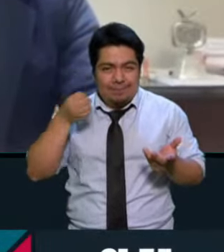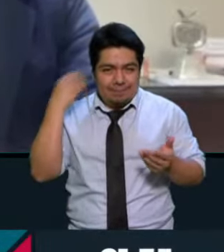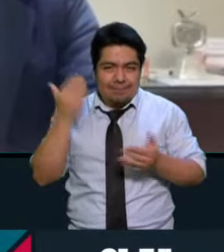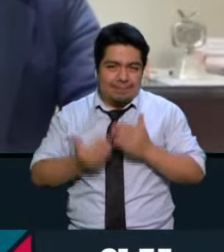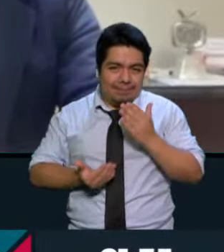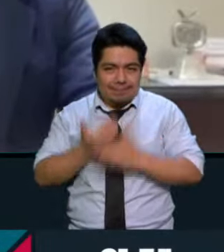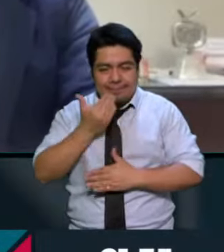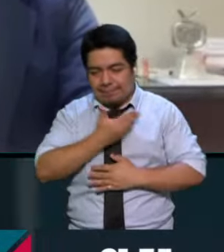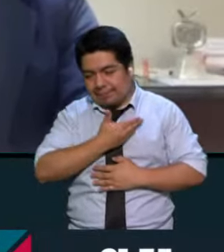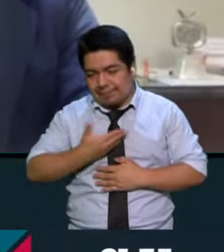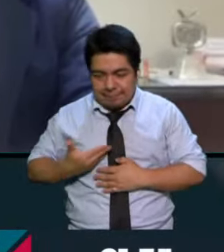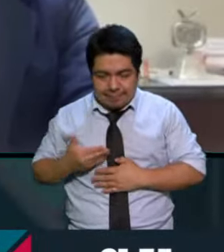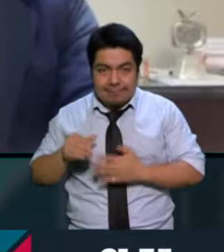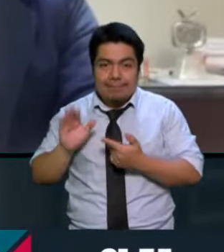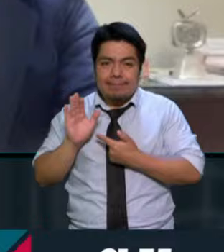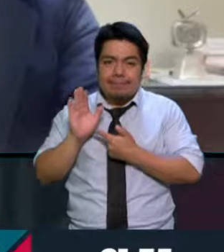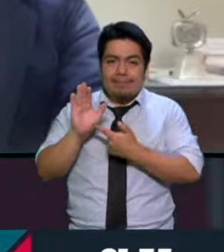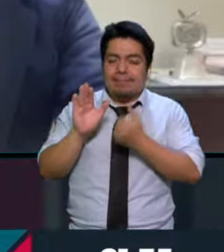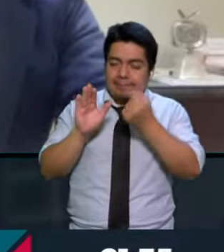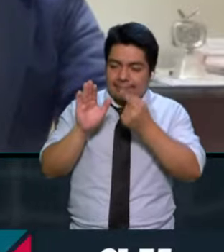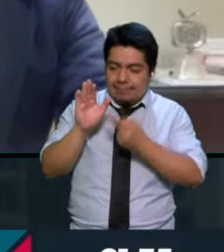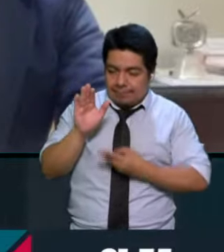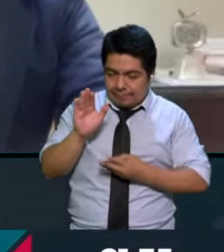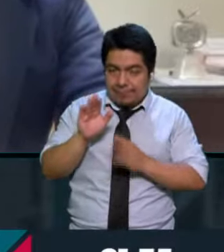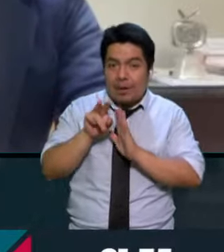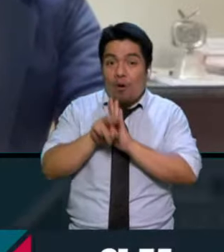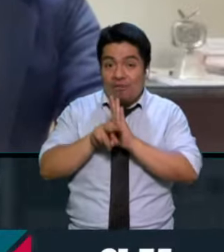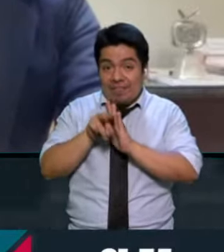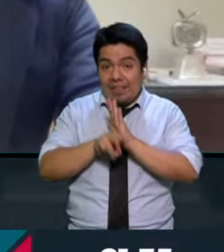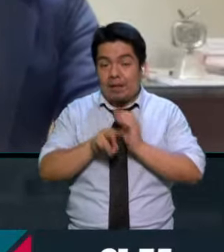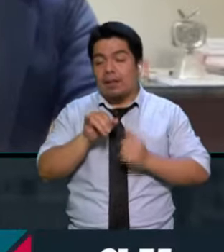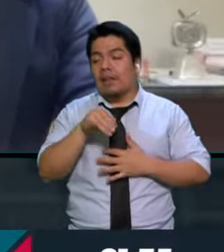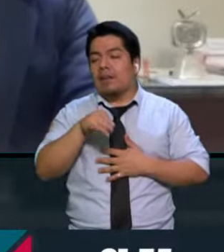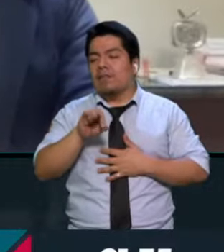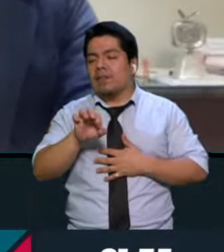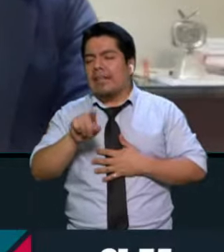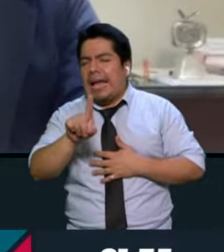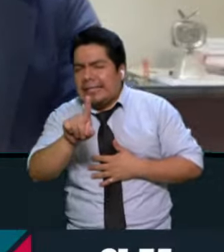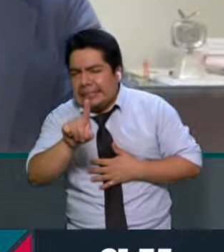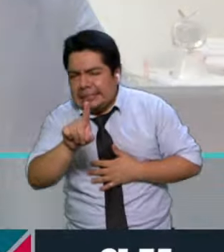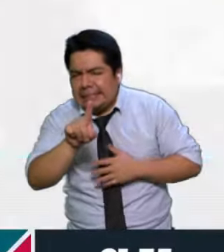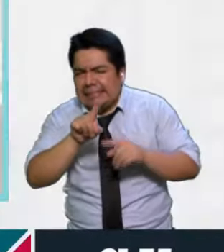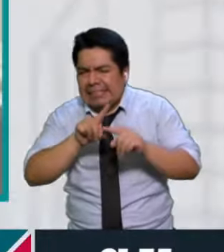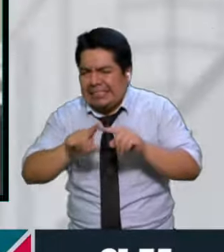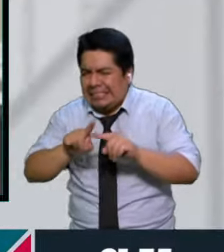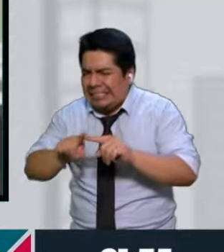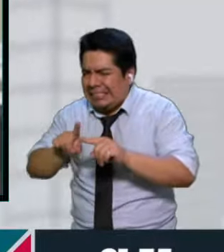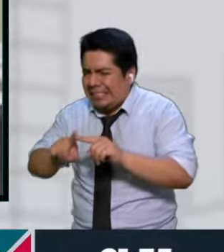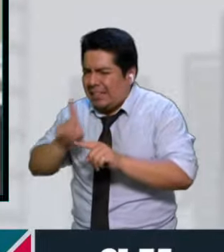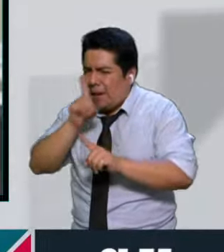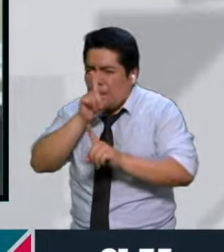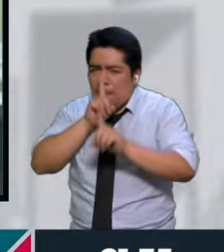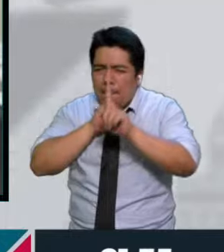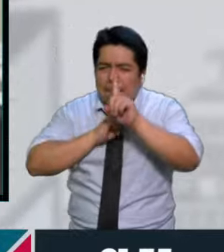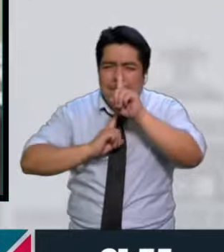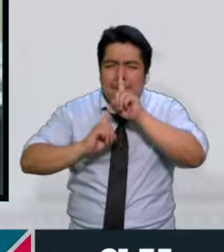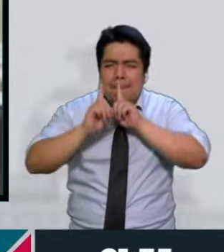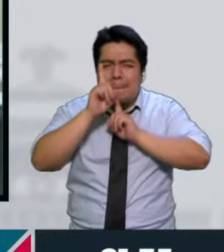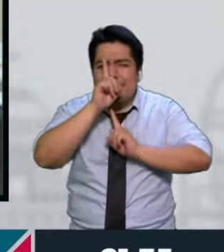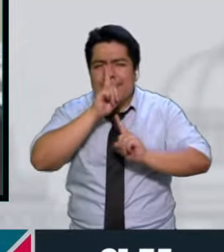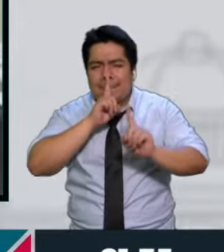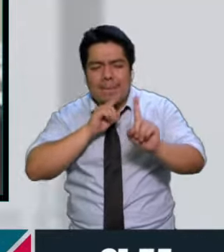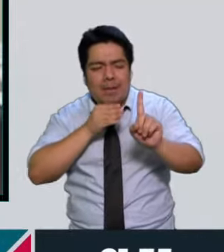matutina presidencial se presentó un video de Infodemia a propósito de diversas mentiras en torno a